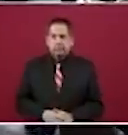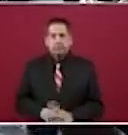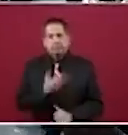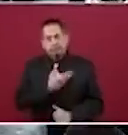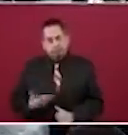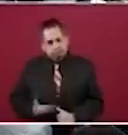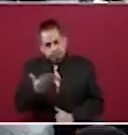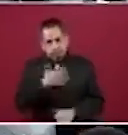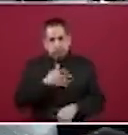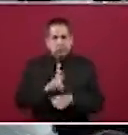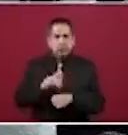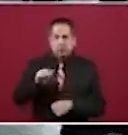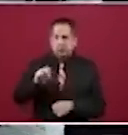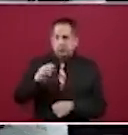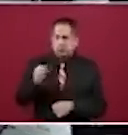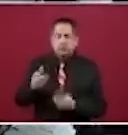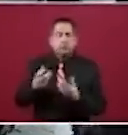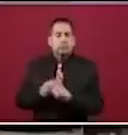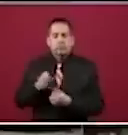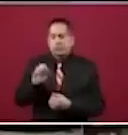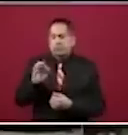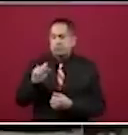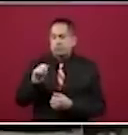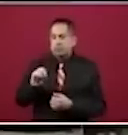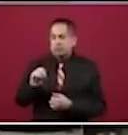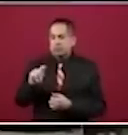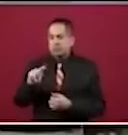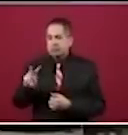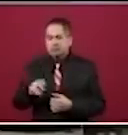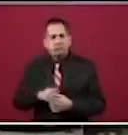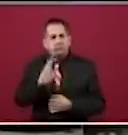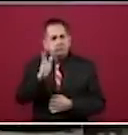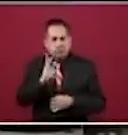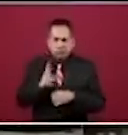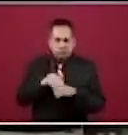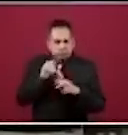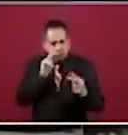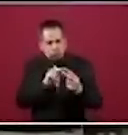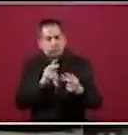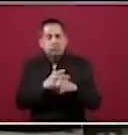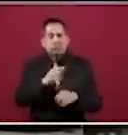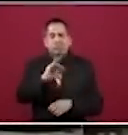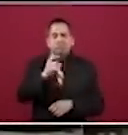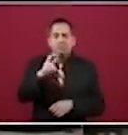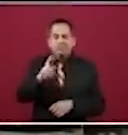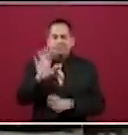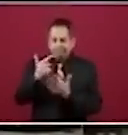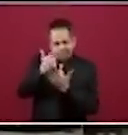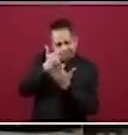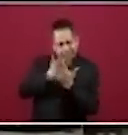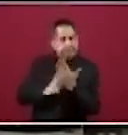Presidente, buenos días. Noemí Gutiérrez, de Efecto TV. Preguntarle si ya le dio vista a la Fiscalía después de que se dio a conocer esta lista